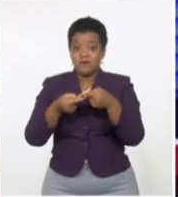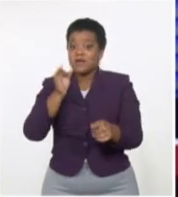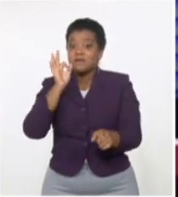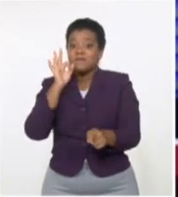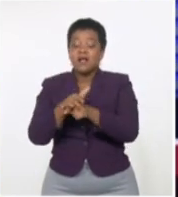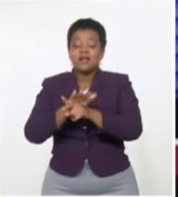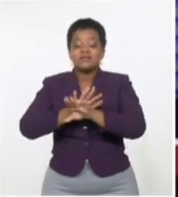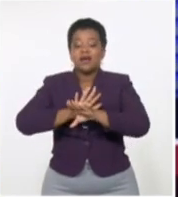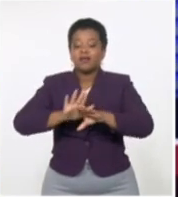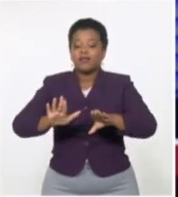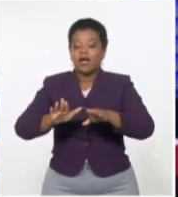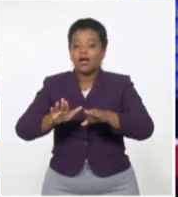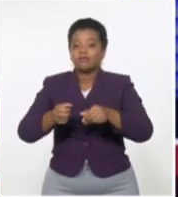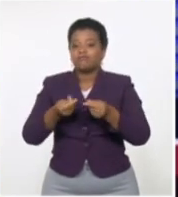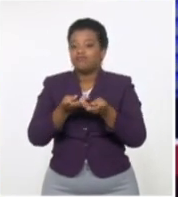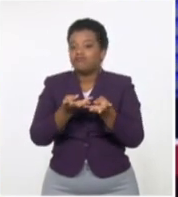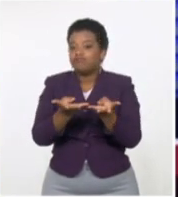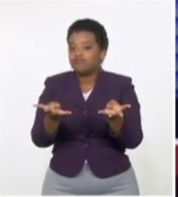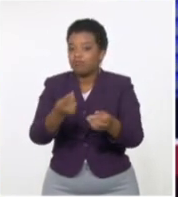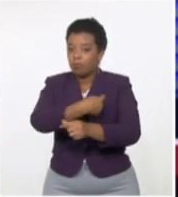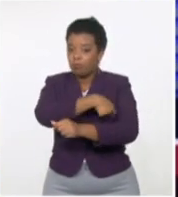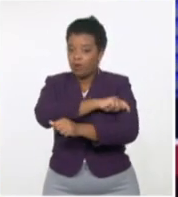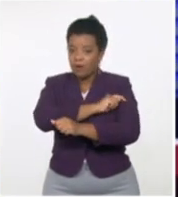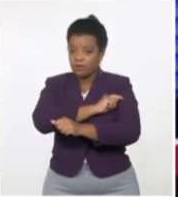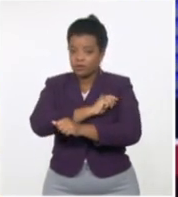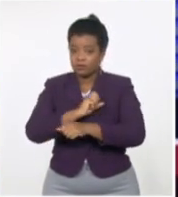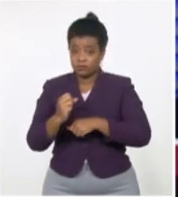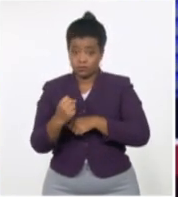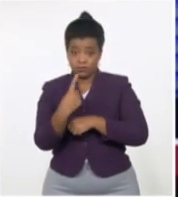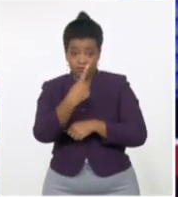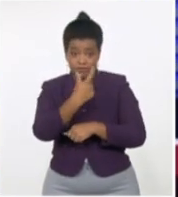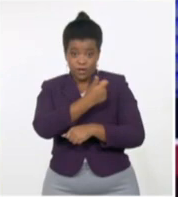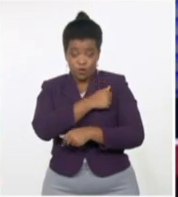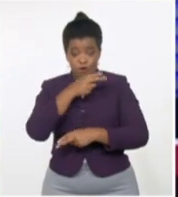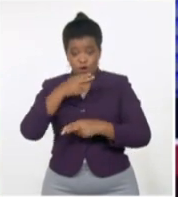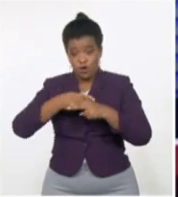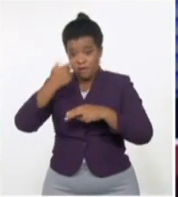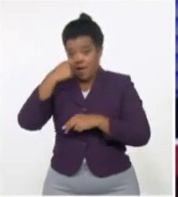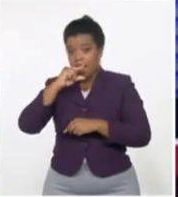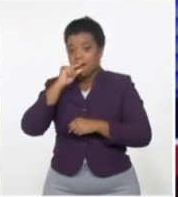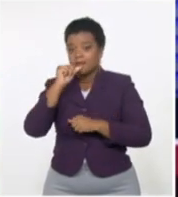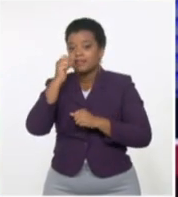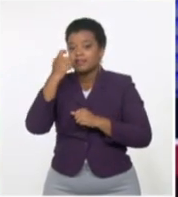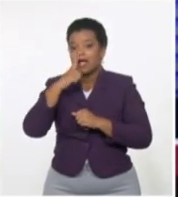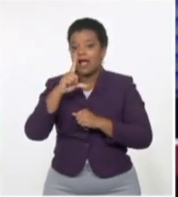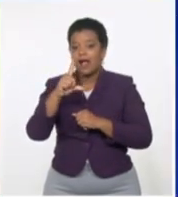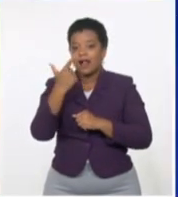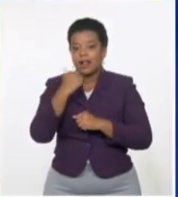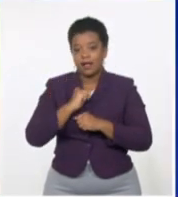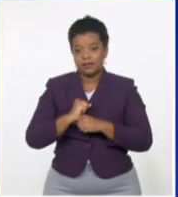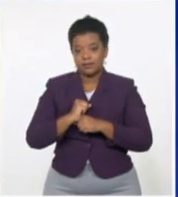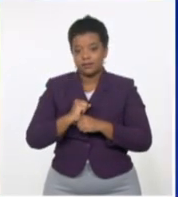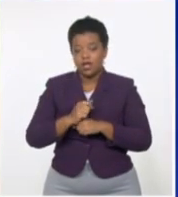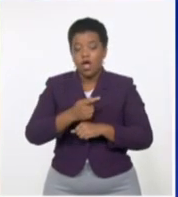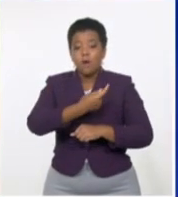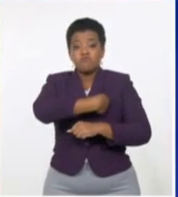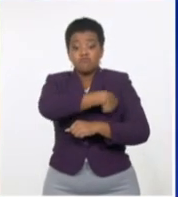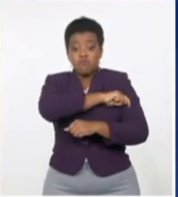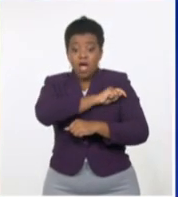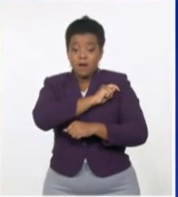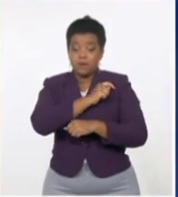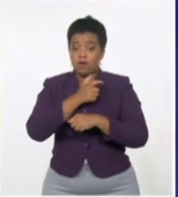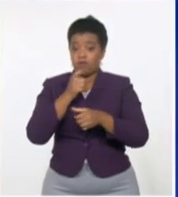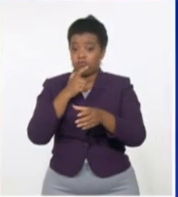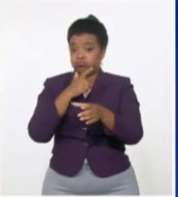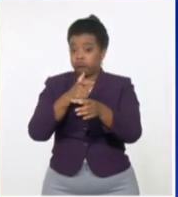uno de los candidatos que participa es Abdala. ¿En qué consiste entonces la intervención poblacional? Ya no